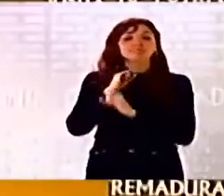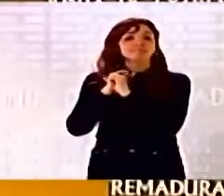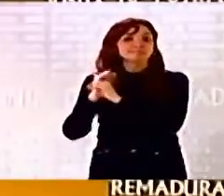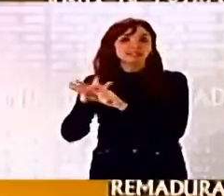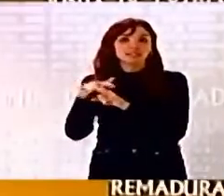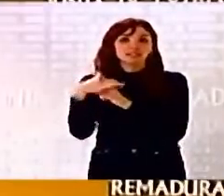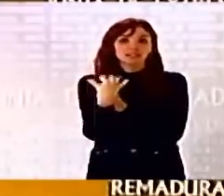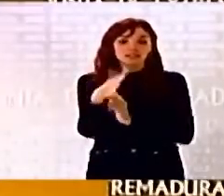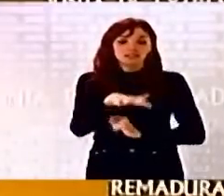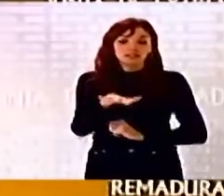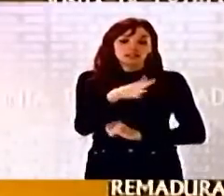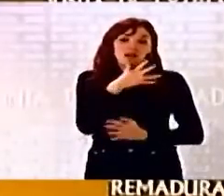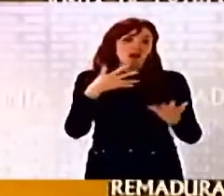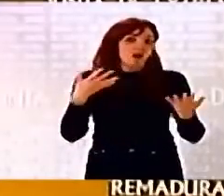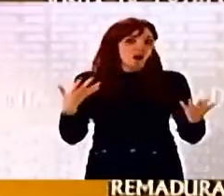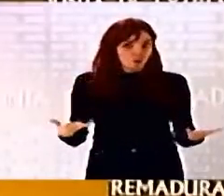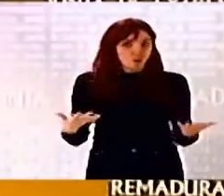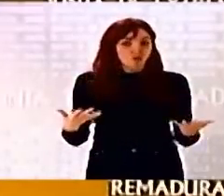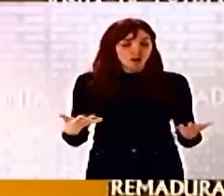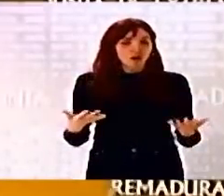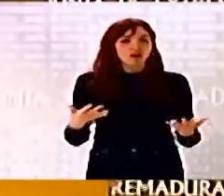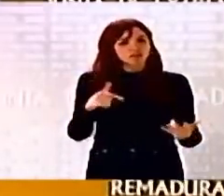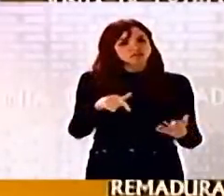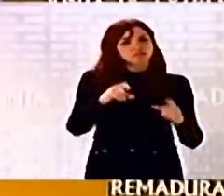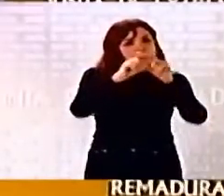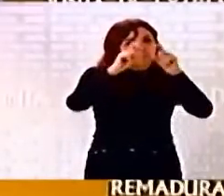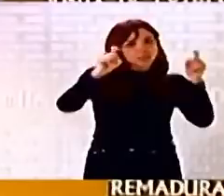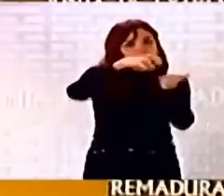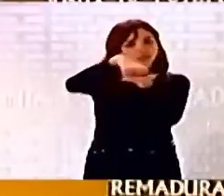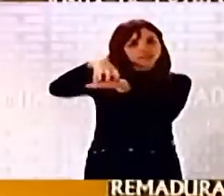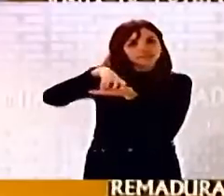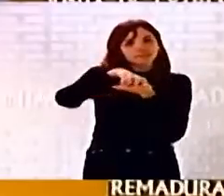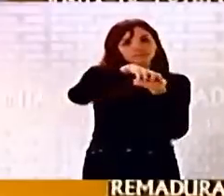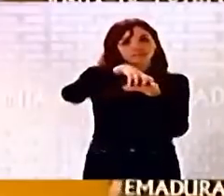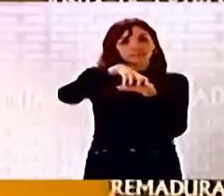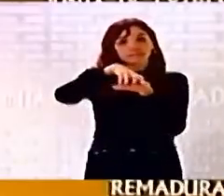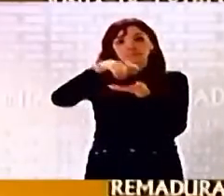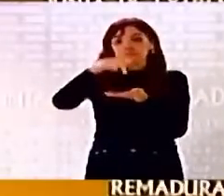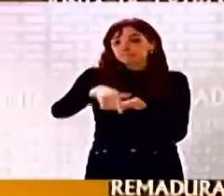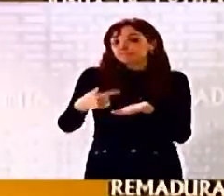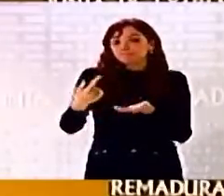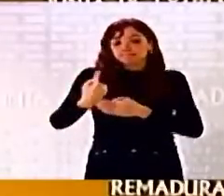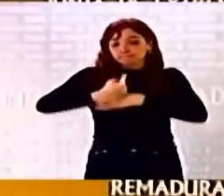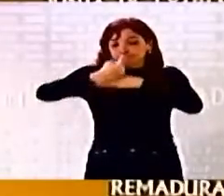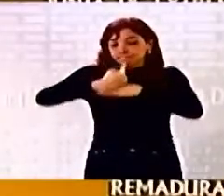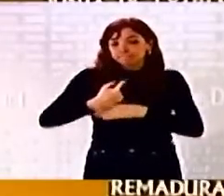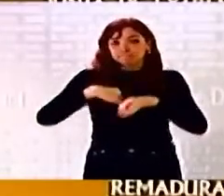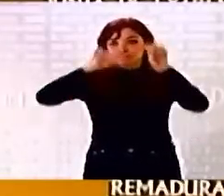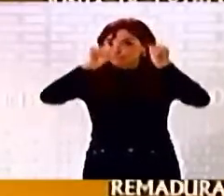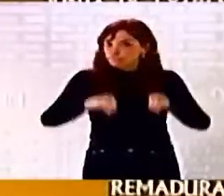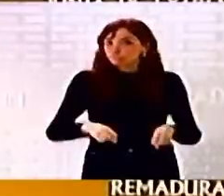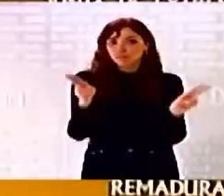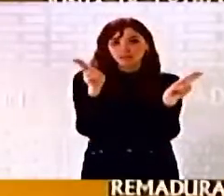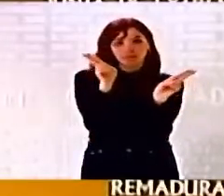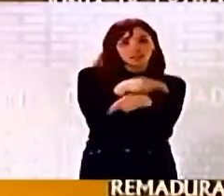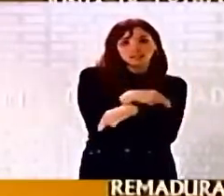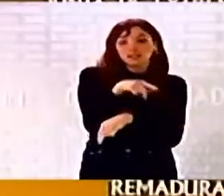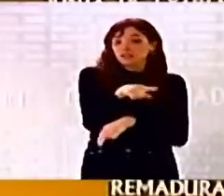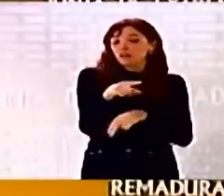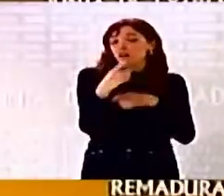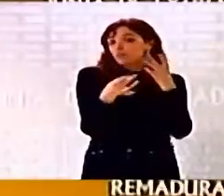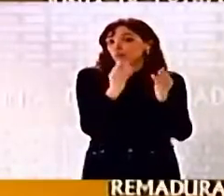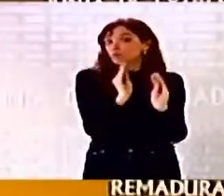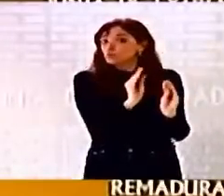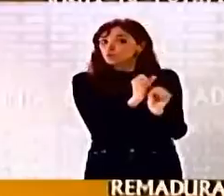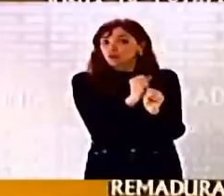que se encontraban atravesando las empresas, que se habían visto obligadas a interrumpir su actividad